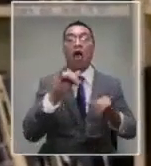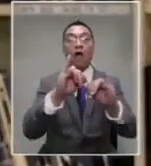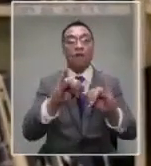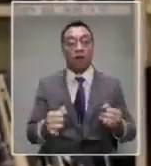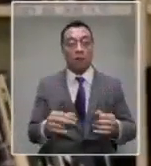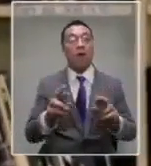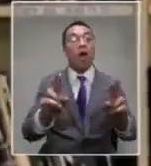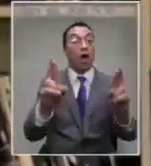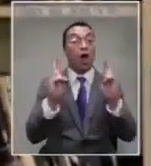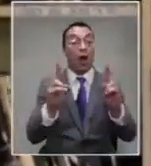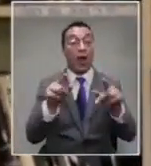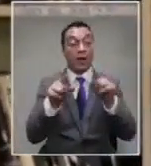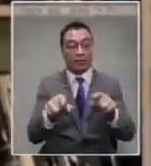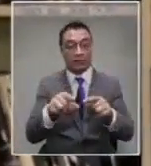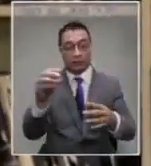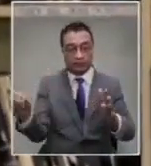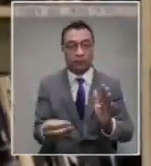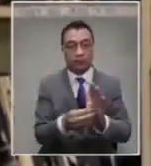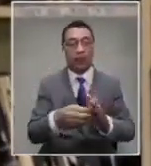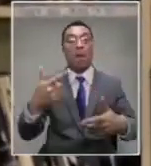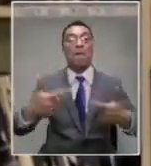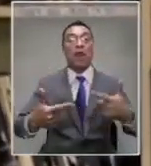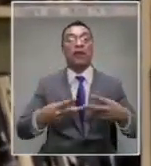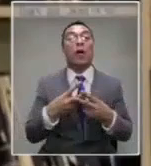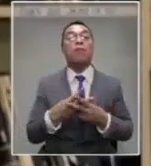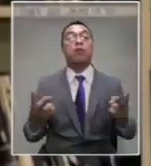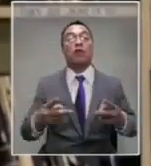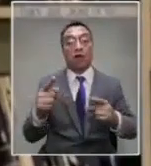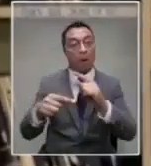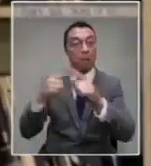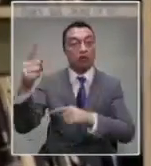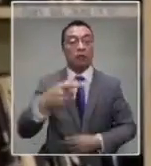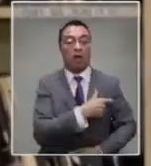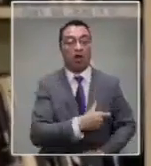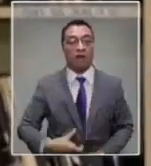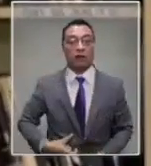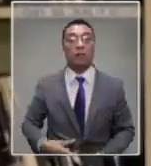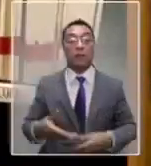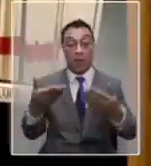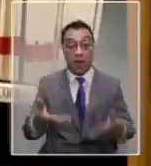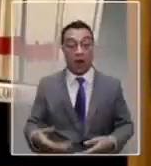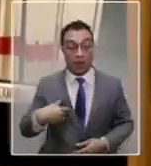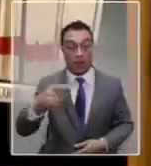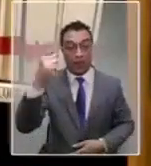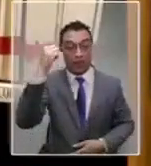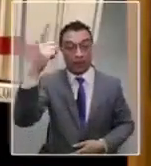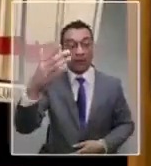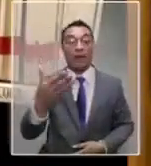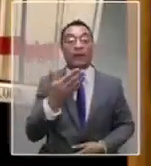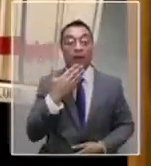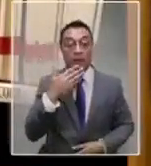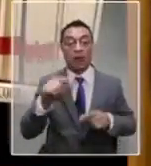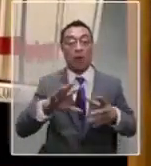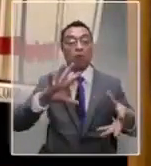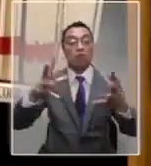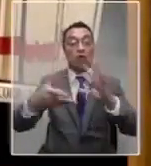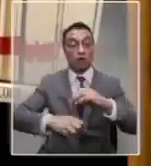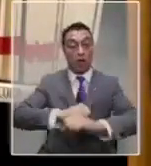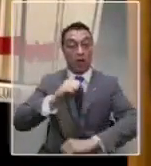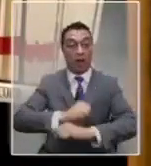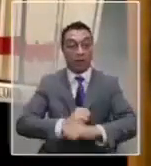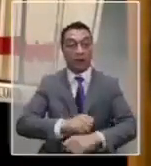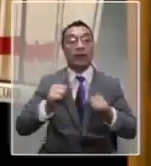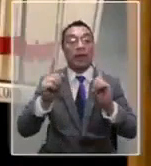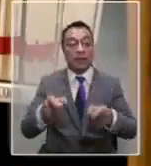nosotros esperamos que ojalá eso forme parte de las políticas públicas del próximo gobierno. Ahora entendemos que también el mundo del